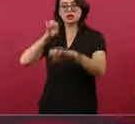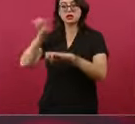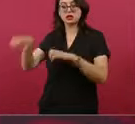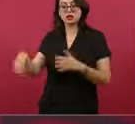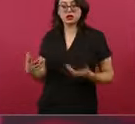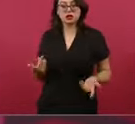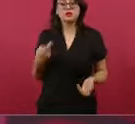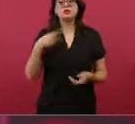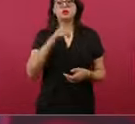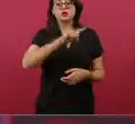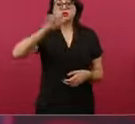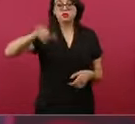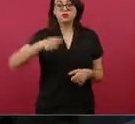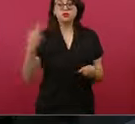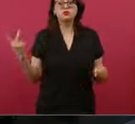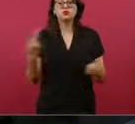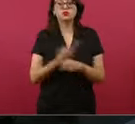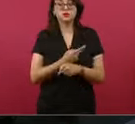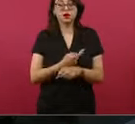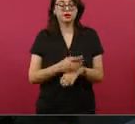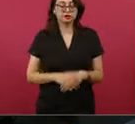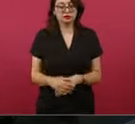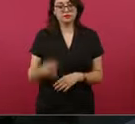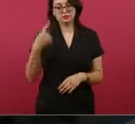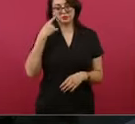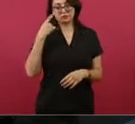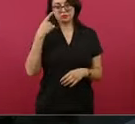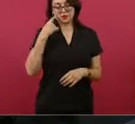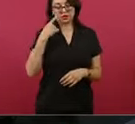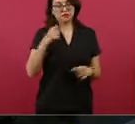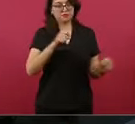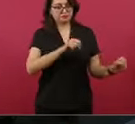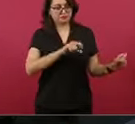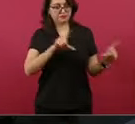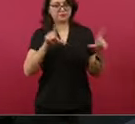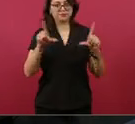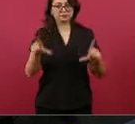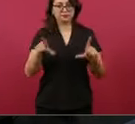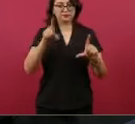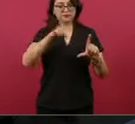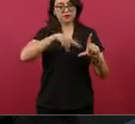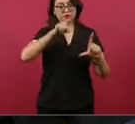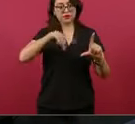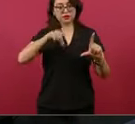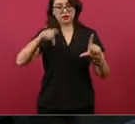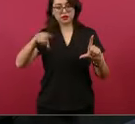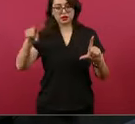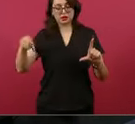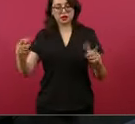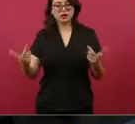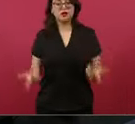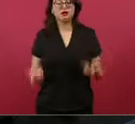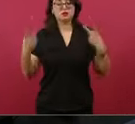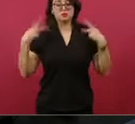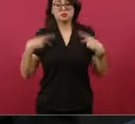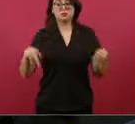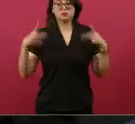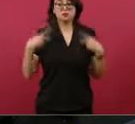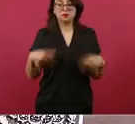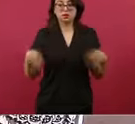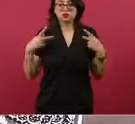logran. Pon la encuesta de nuevo de lo que piensa el ciudadano de Estados